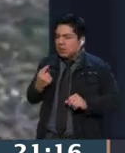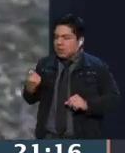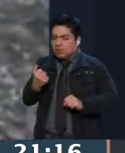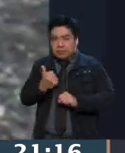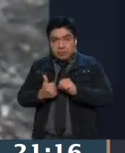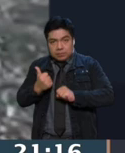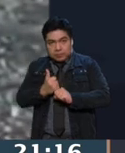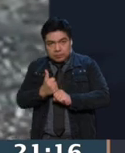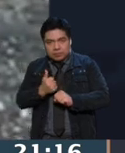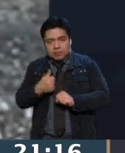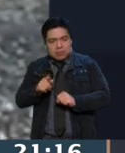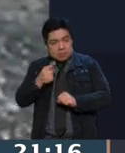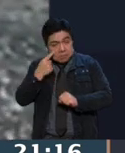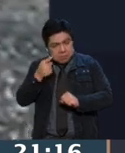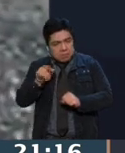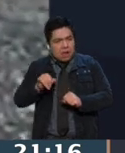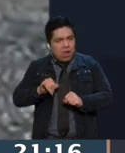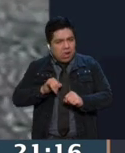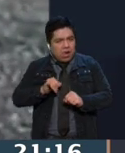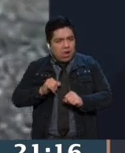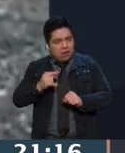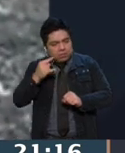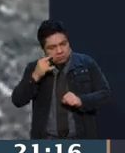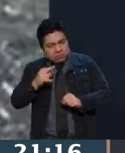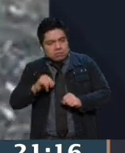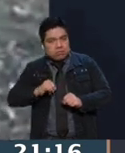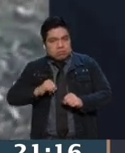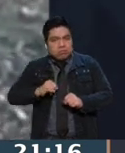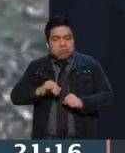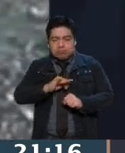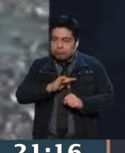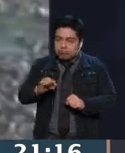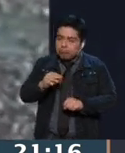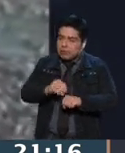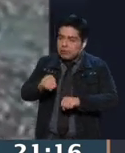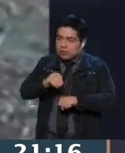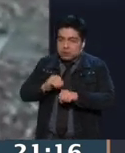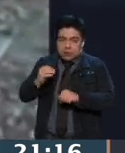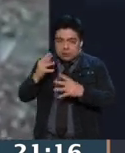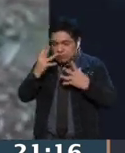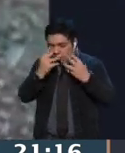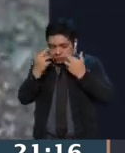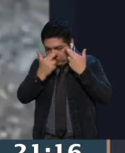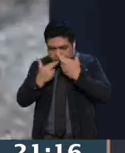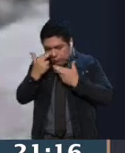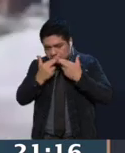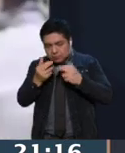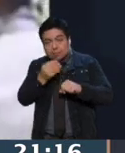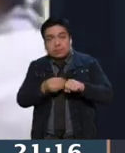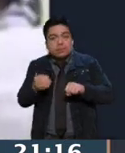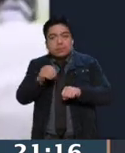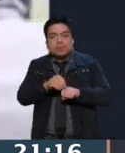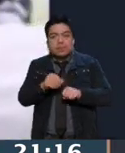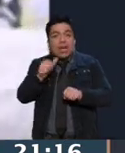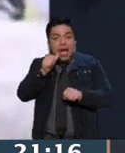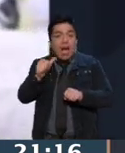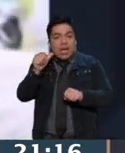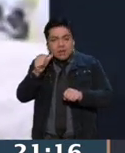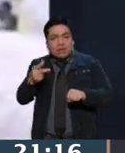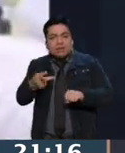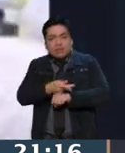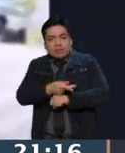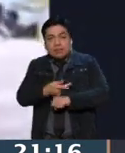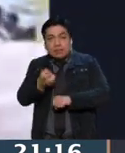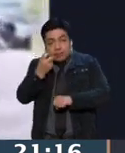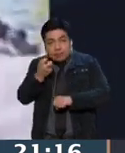Y hay uno que me interesa bastante, que creo que podemos analizar también a la luz de lo que sucedió ayer, y